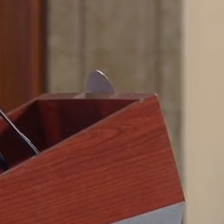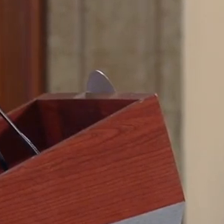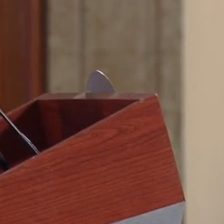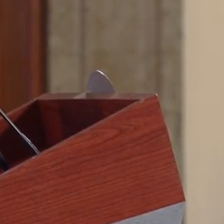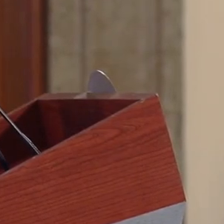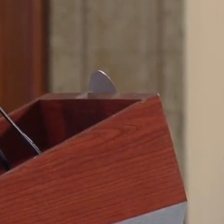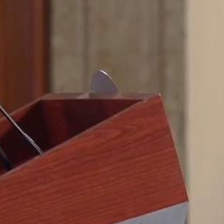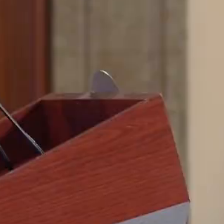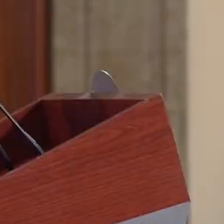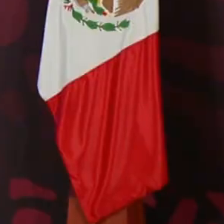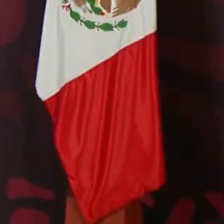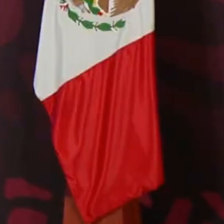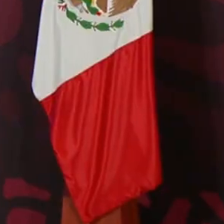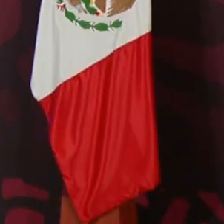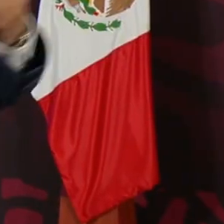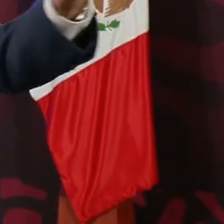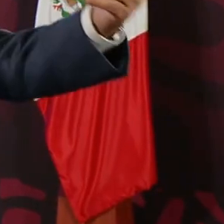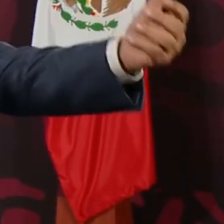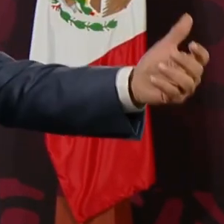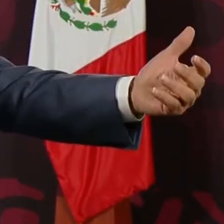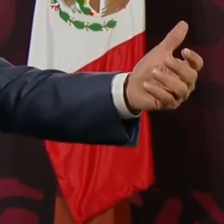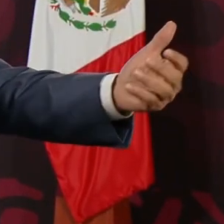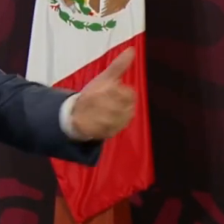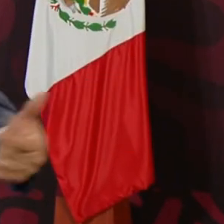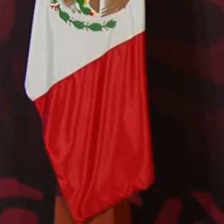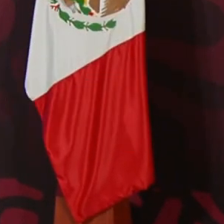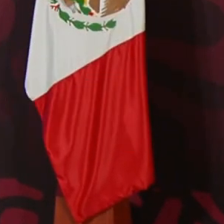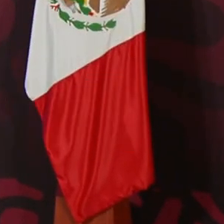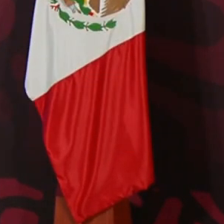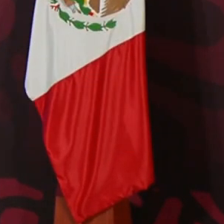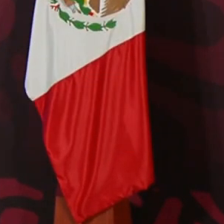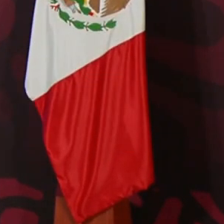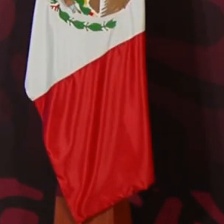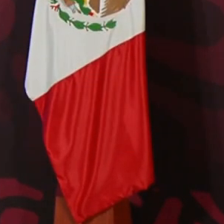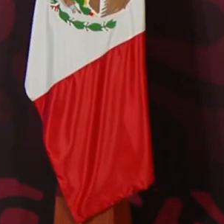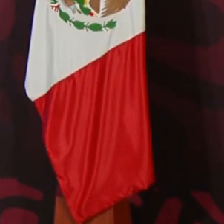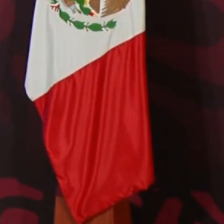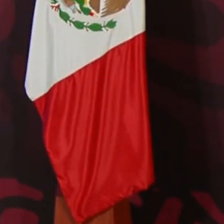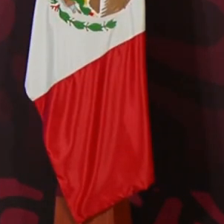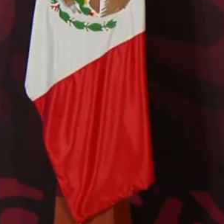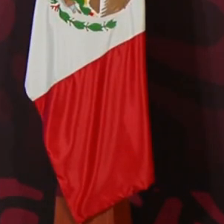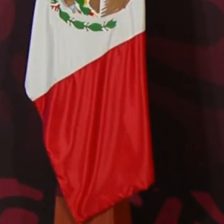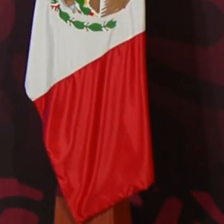¿creen que no duele lo que pasó con los venezolanos